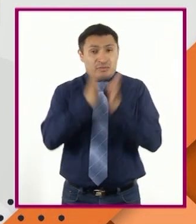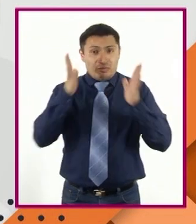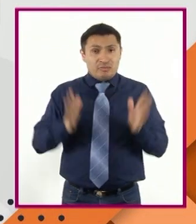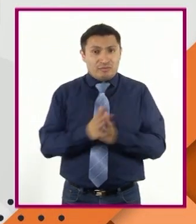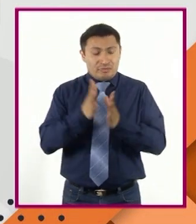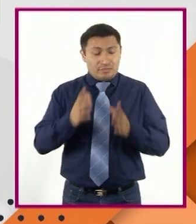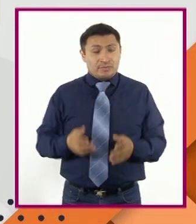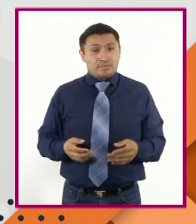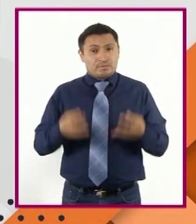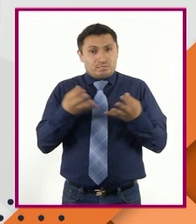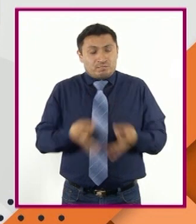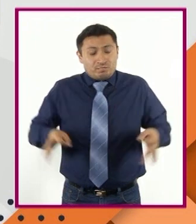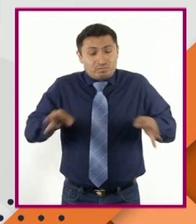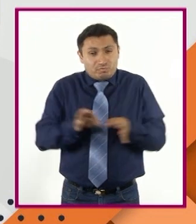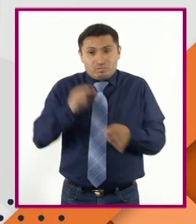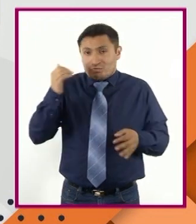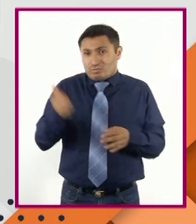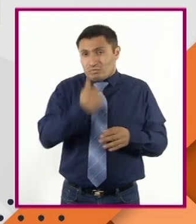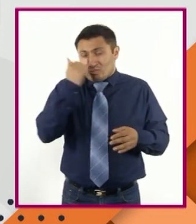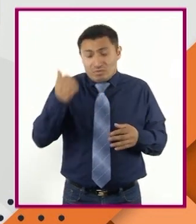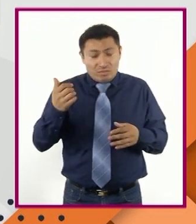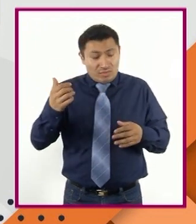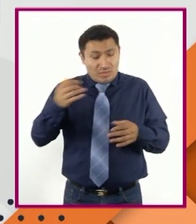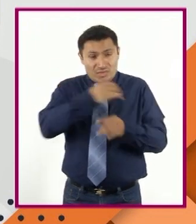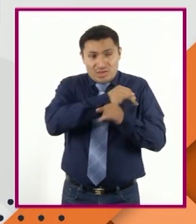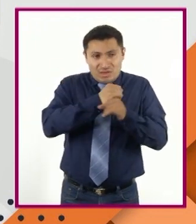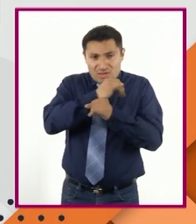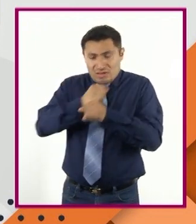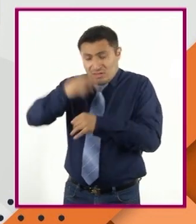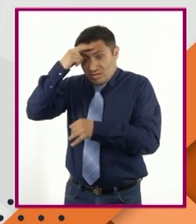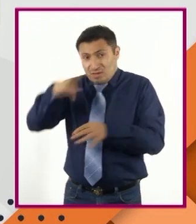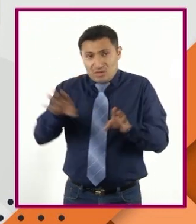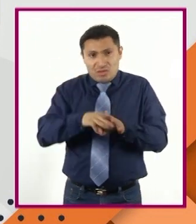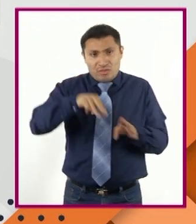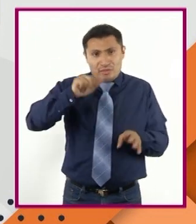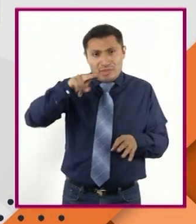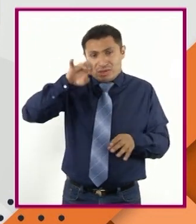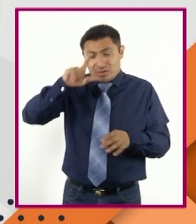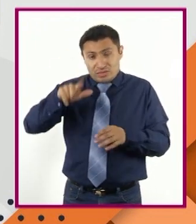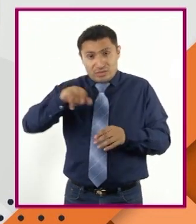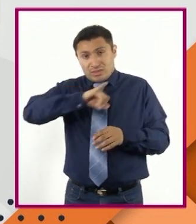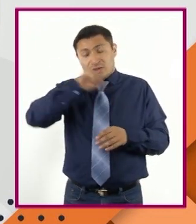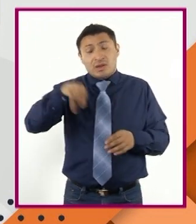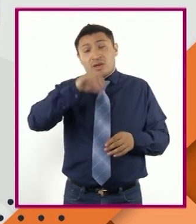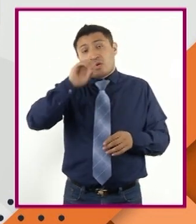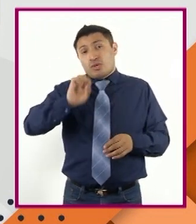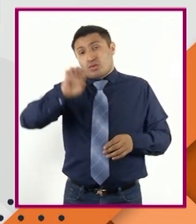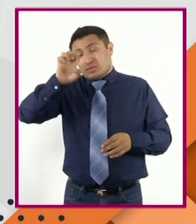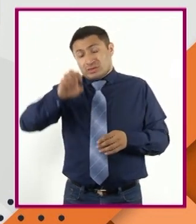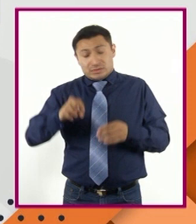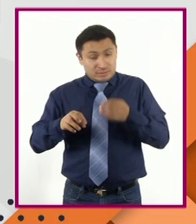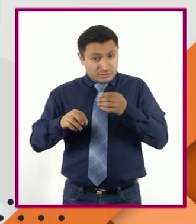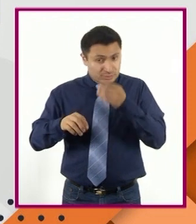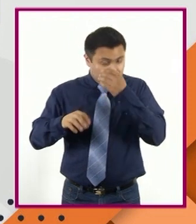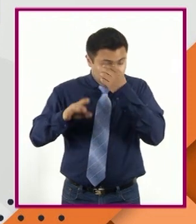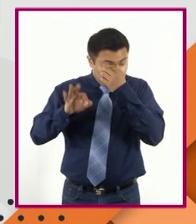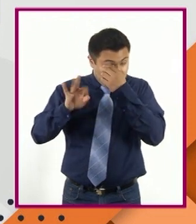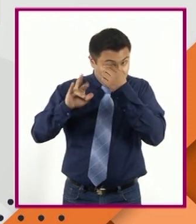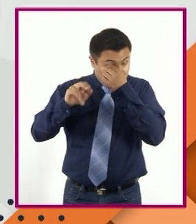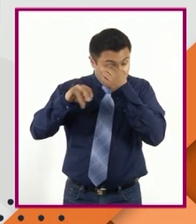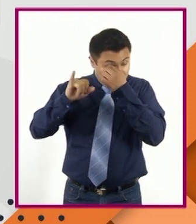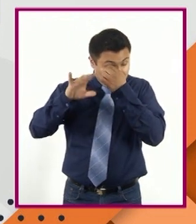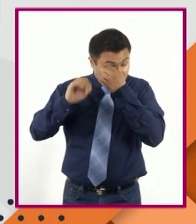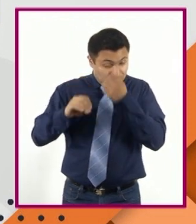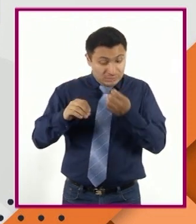participación destacados estudiosos mexicanos como Manuel Orozco Iberra, José Salazar y Larregui, Francisco